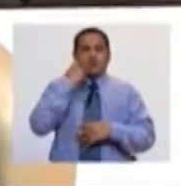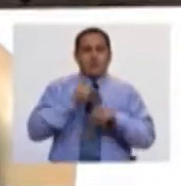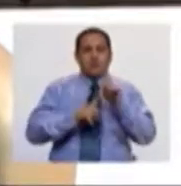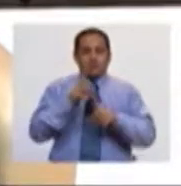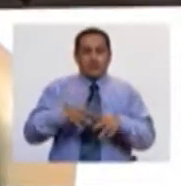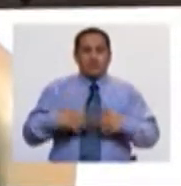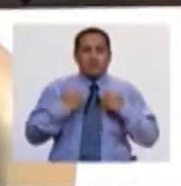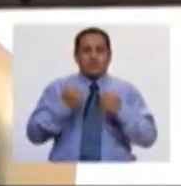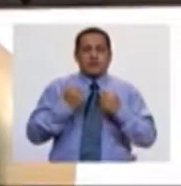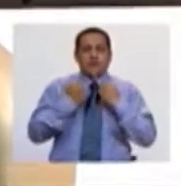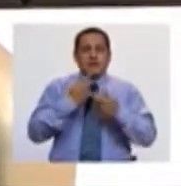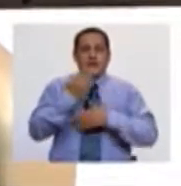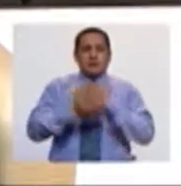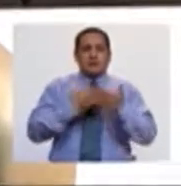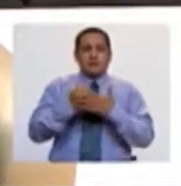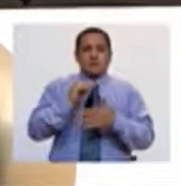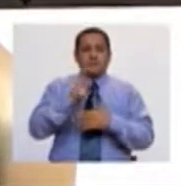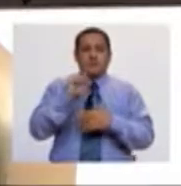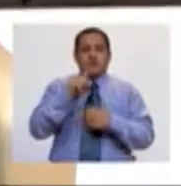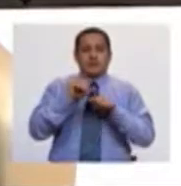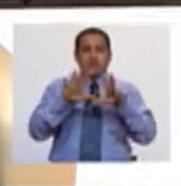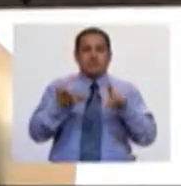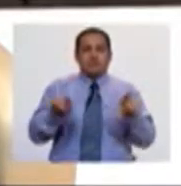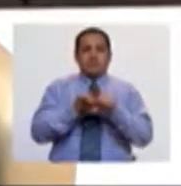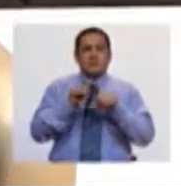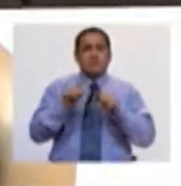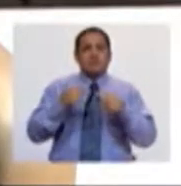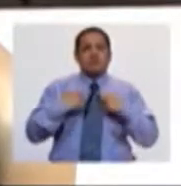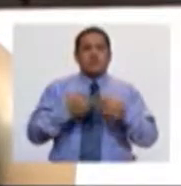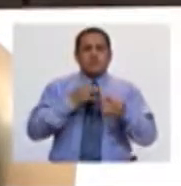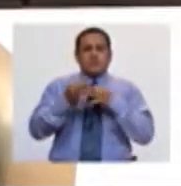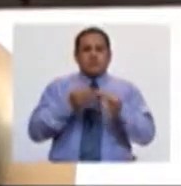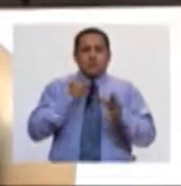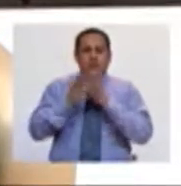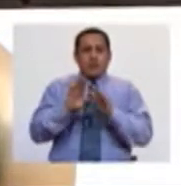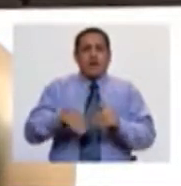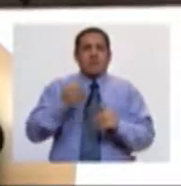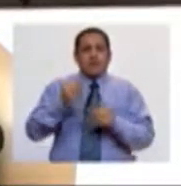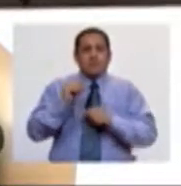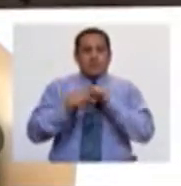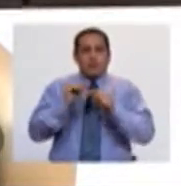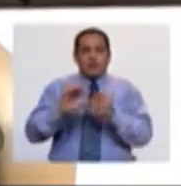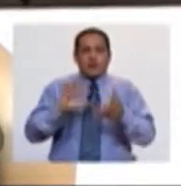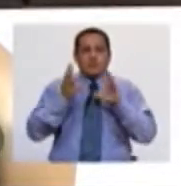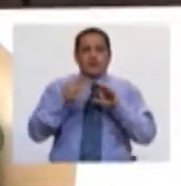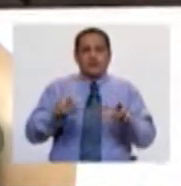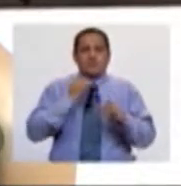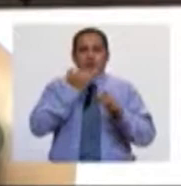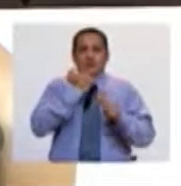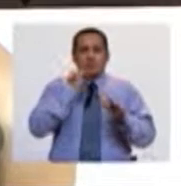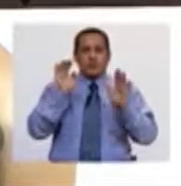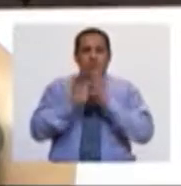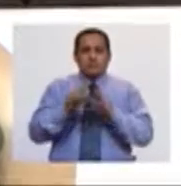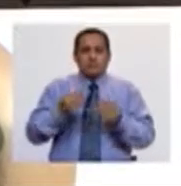reconocer que se han hecho esfuerzos y se ha avanzado bastante. Beca 18 puede ser una alternativa. Pero yo digo, de repente habría también que evolucionar ahí. ¿Qué sucede